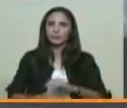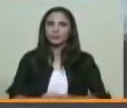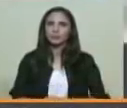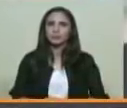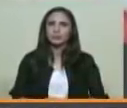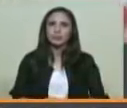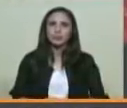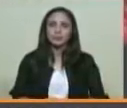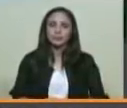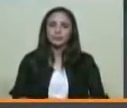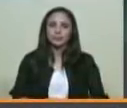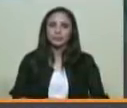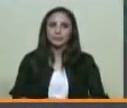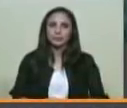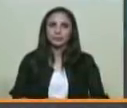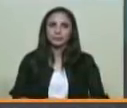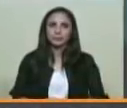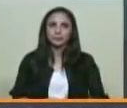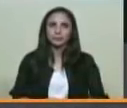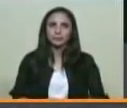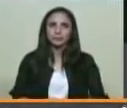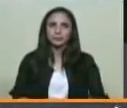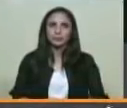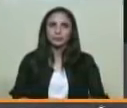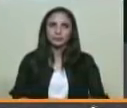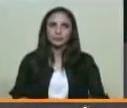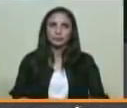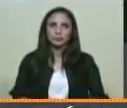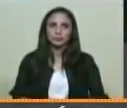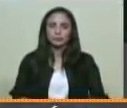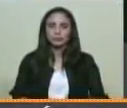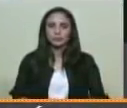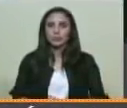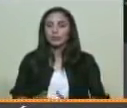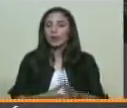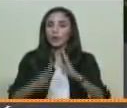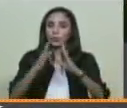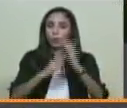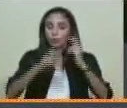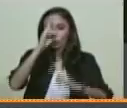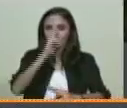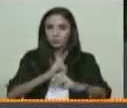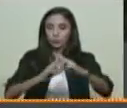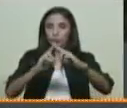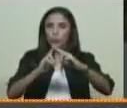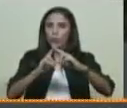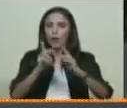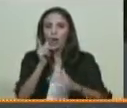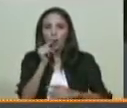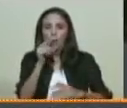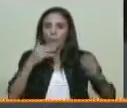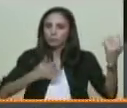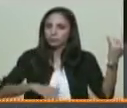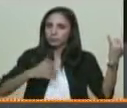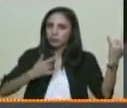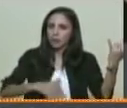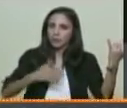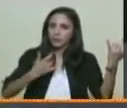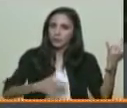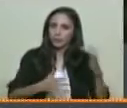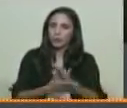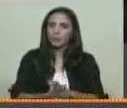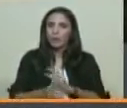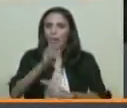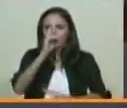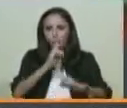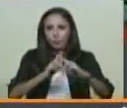Gracias, muy buenas noches. Felicidades a todos. Este homenaje al cantautor del pueblo venezolano, Ali Primera, se